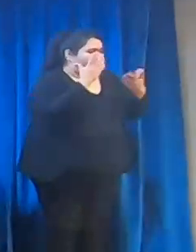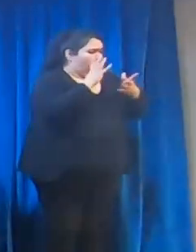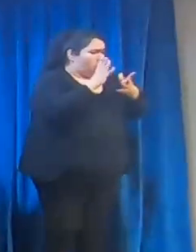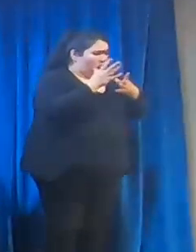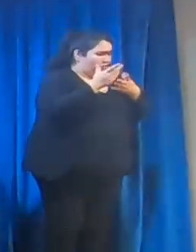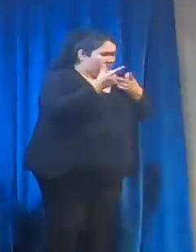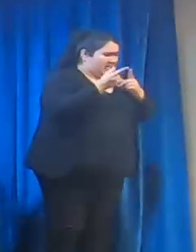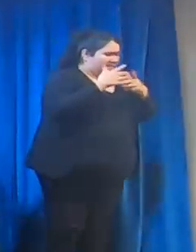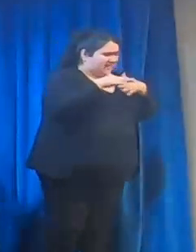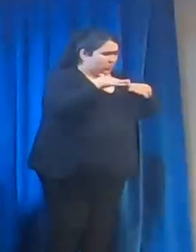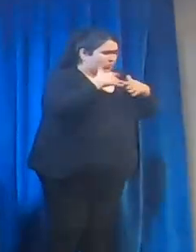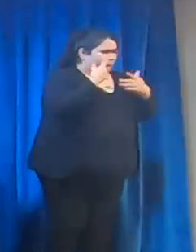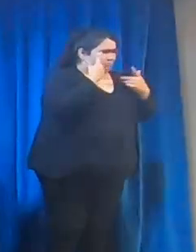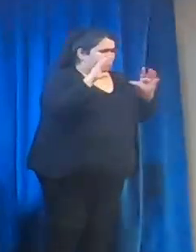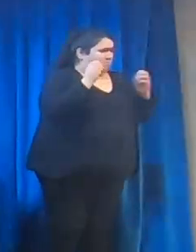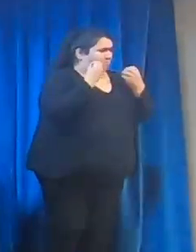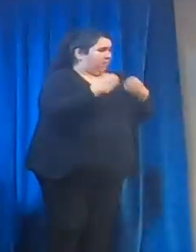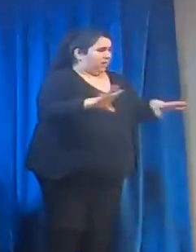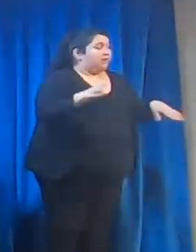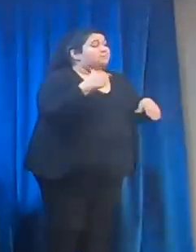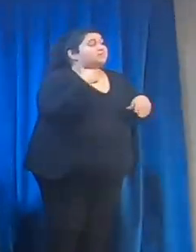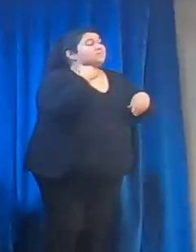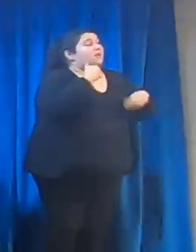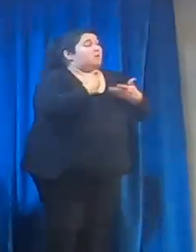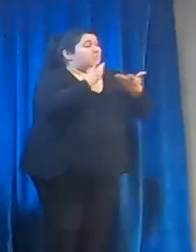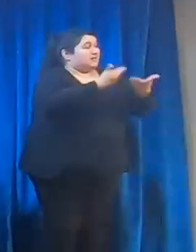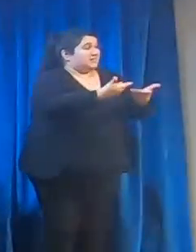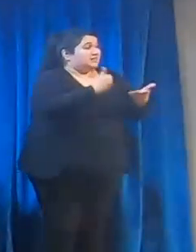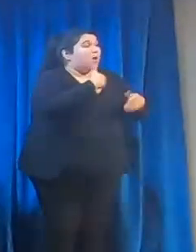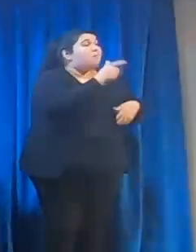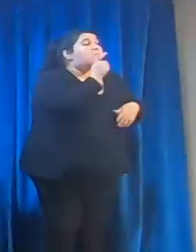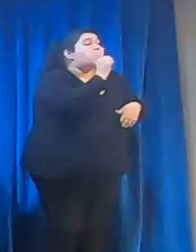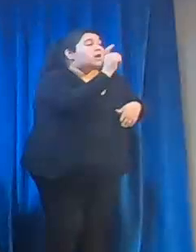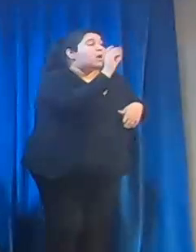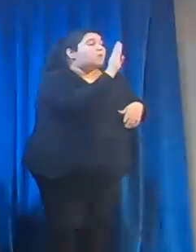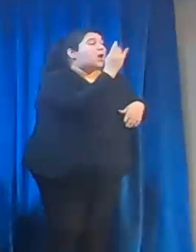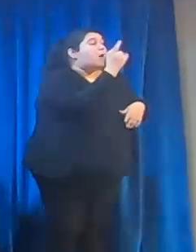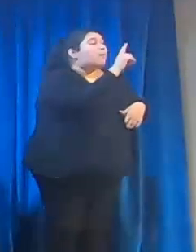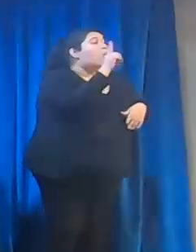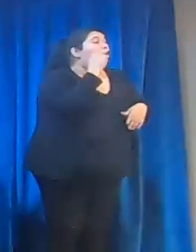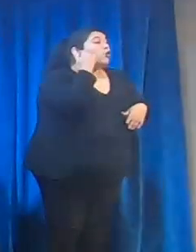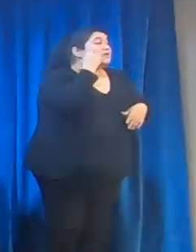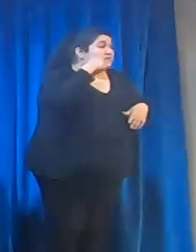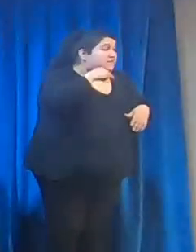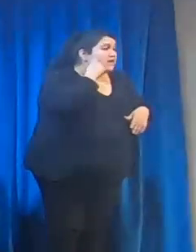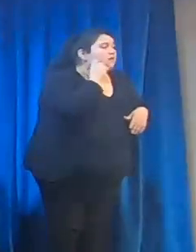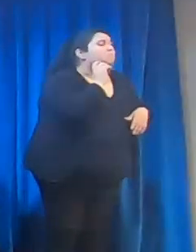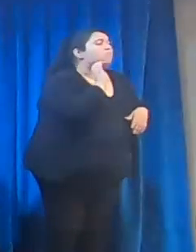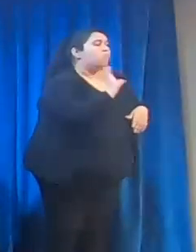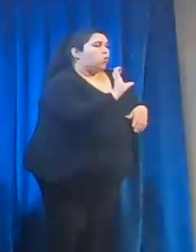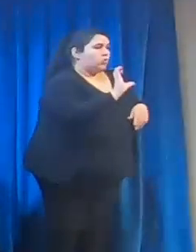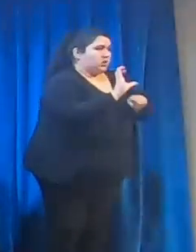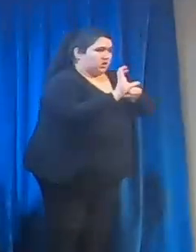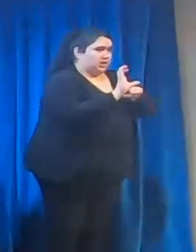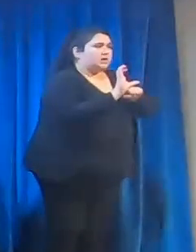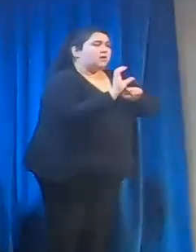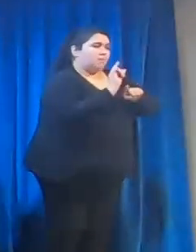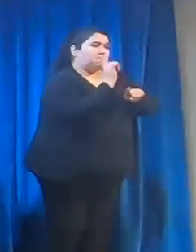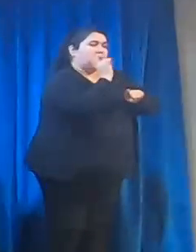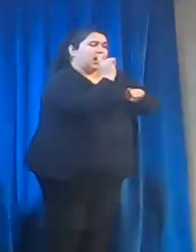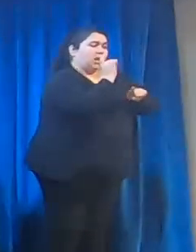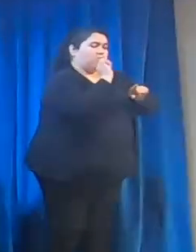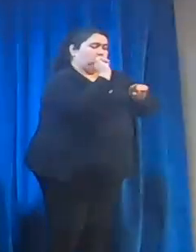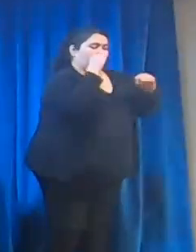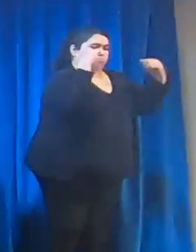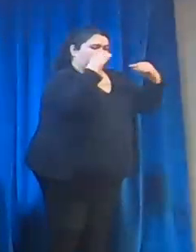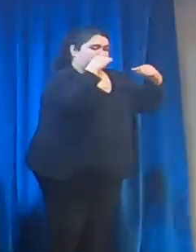Pero bueno, más allá de mi presentación, también siempre cuento que la palabra bullying, que tanto se usa ahora, me ha generado más de una contradicción a mí, que